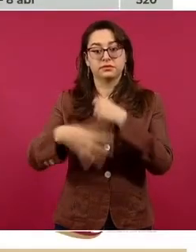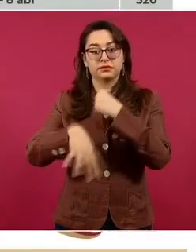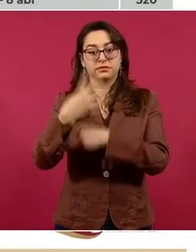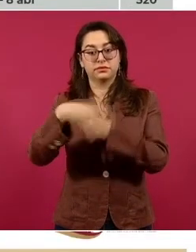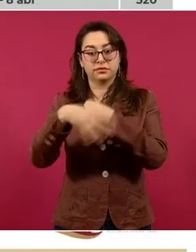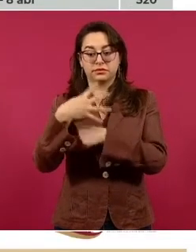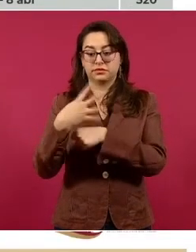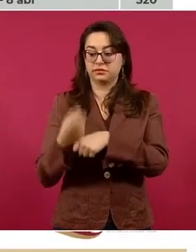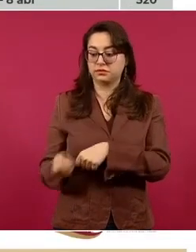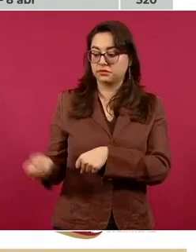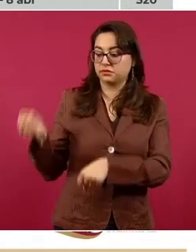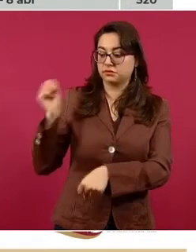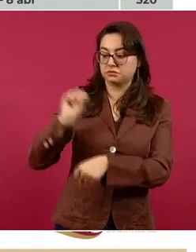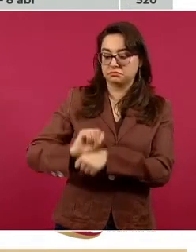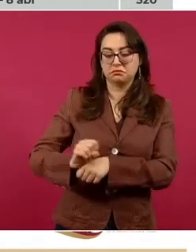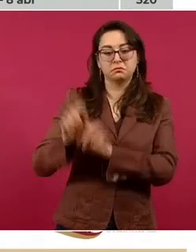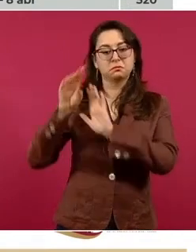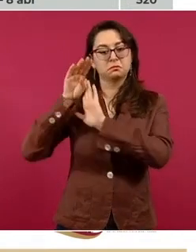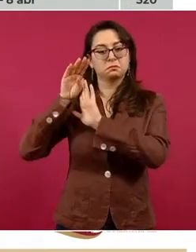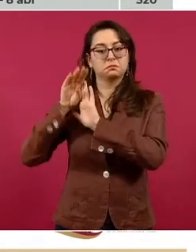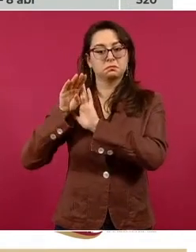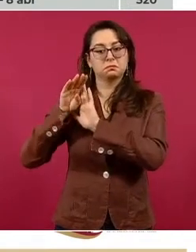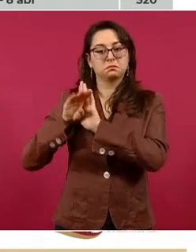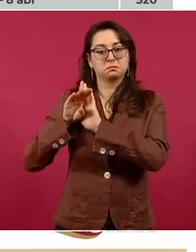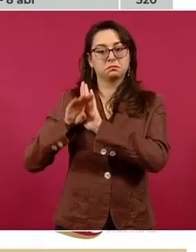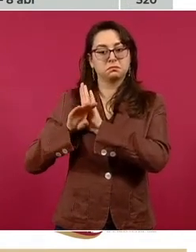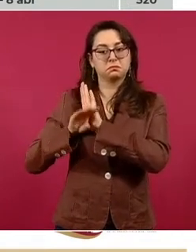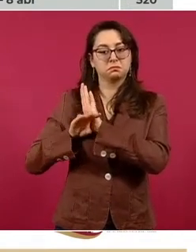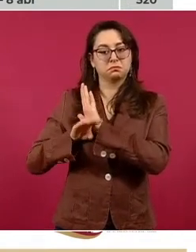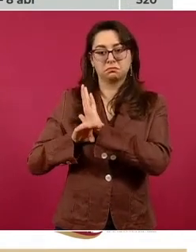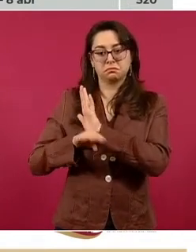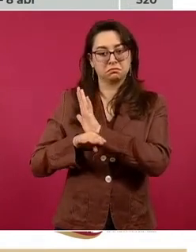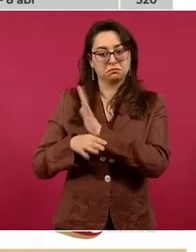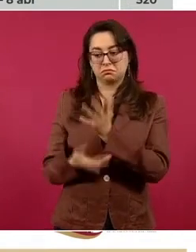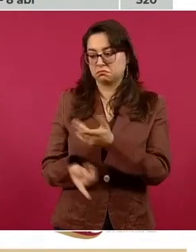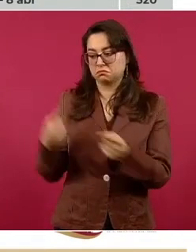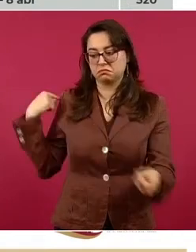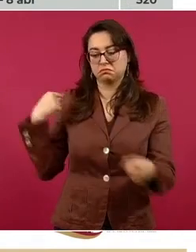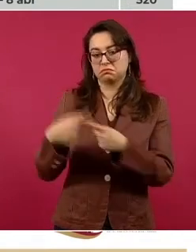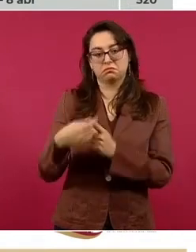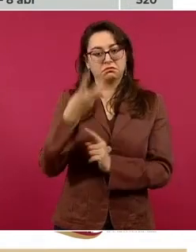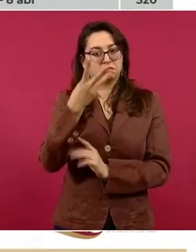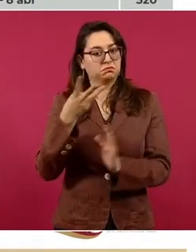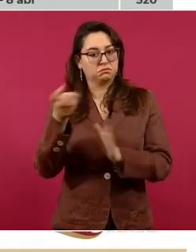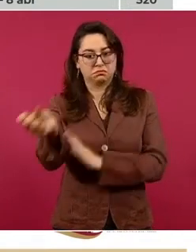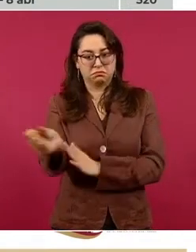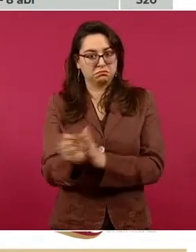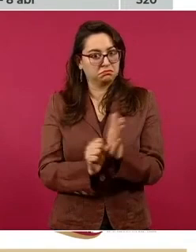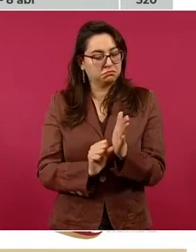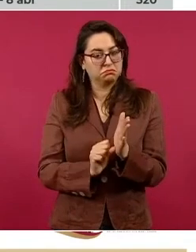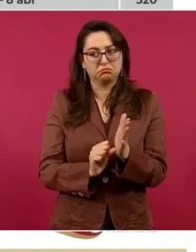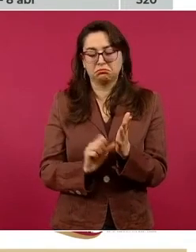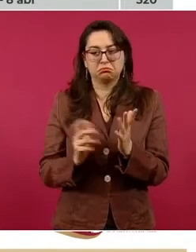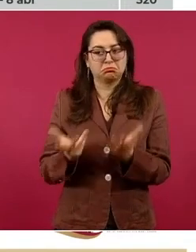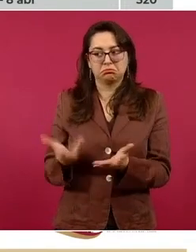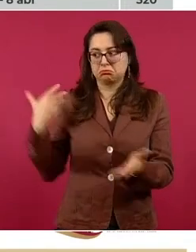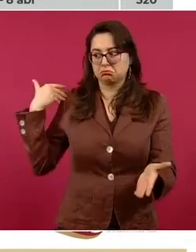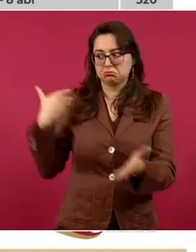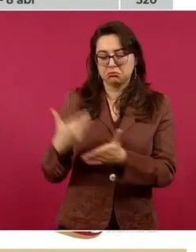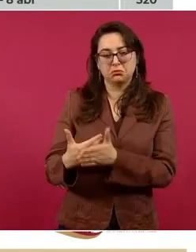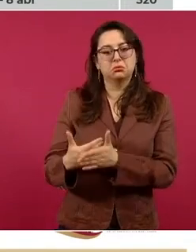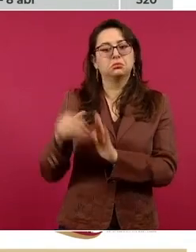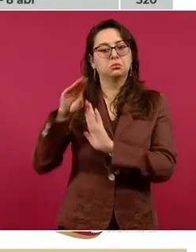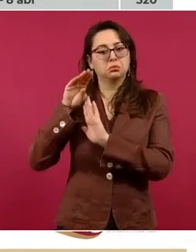desde que está el proceso de reducción, es exactamente la duración que lleva el año 2023. Las primeras 5